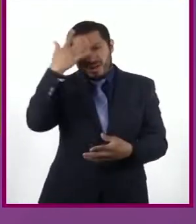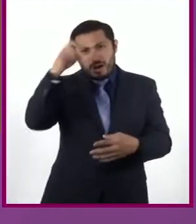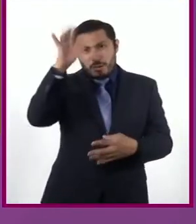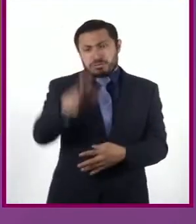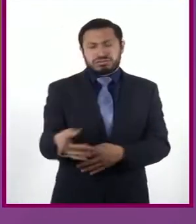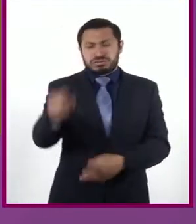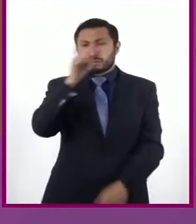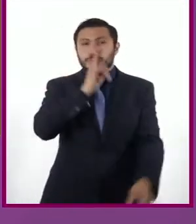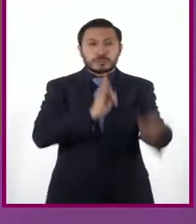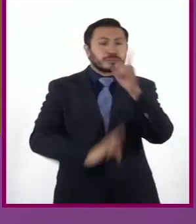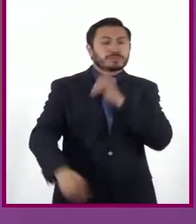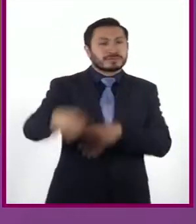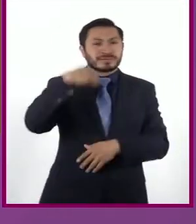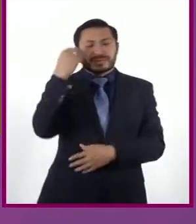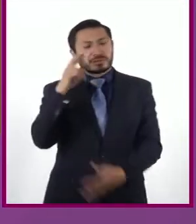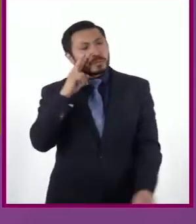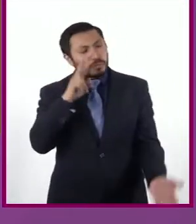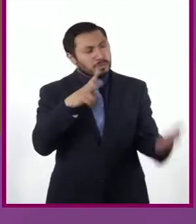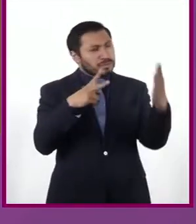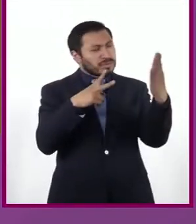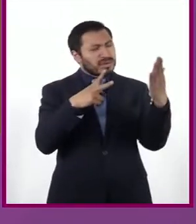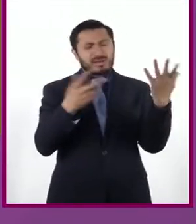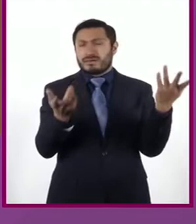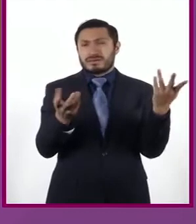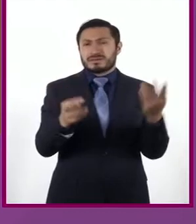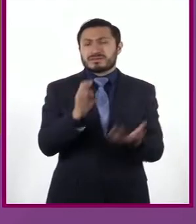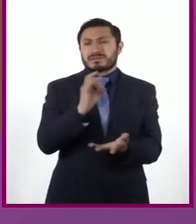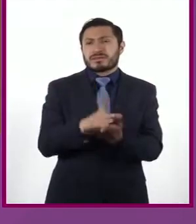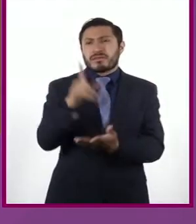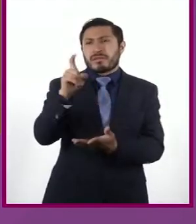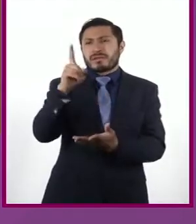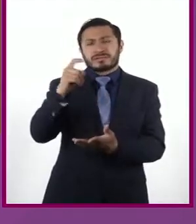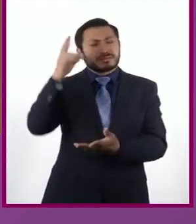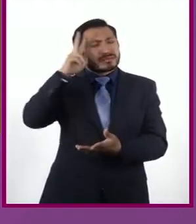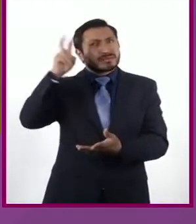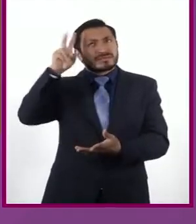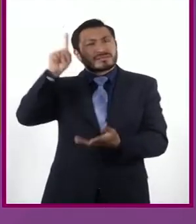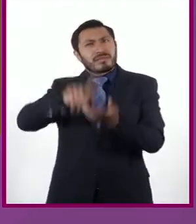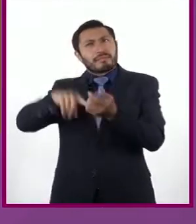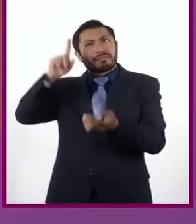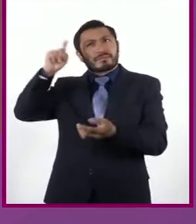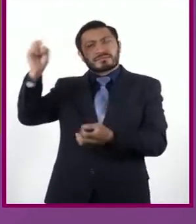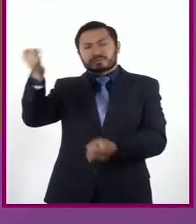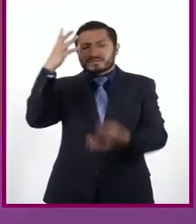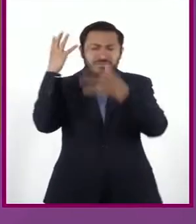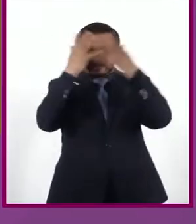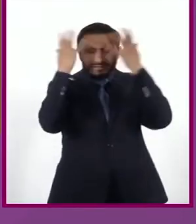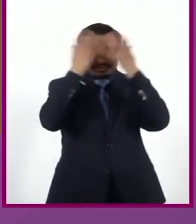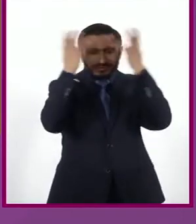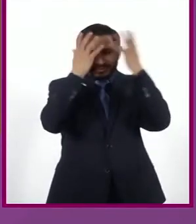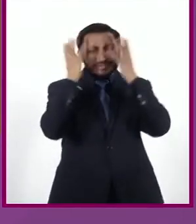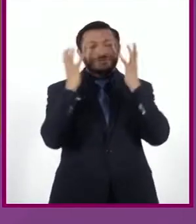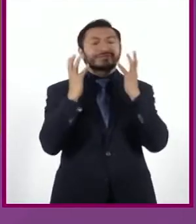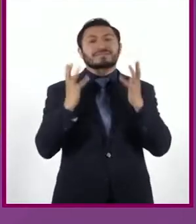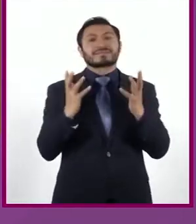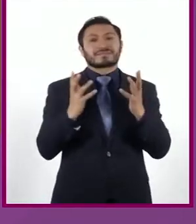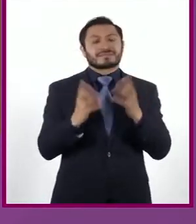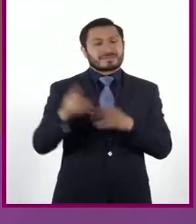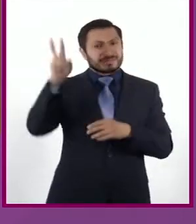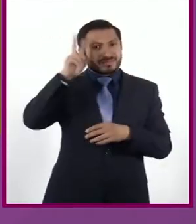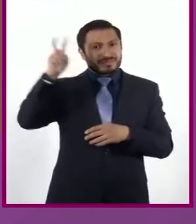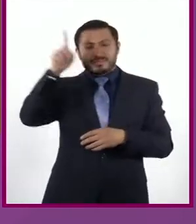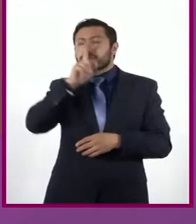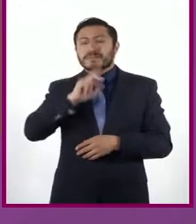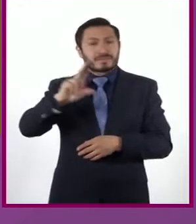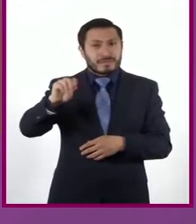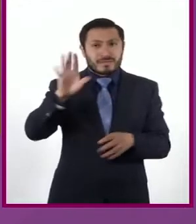quiero mirar mi rostro, básteme lavarme la cara con el agua de mis sueños. Los sueños no mienten, son el código fugaz de